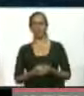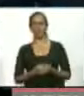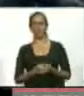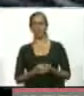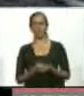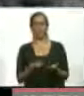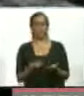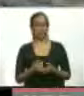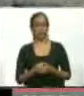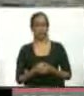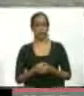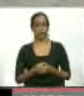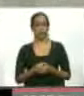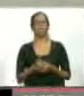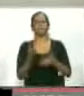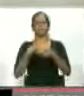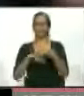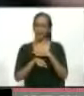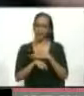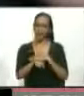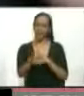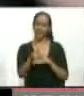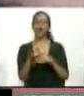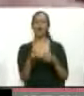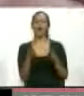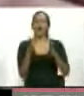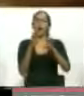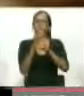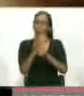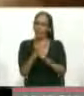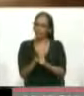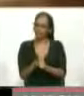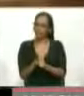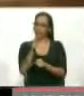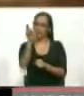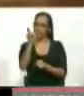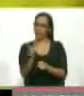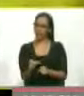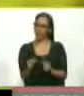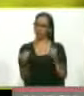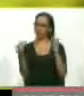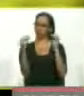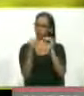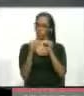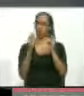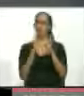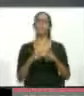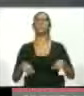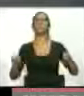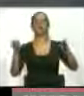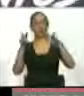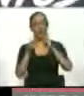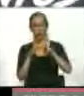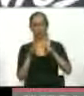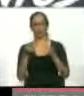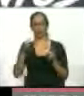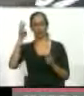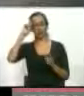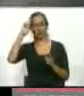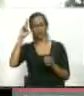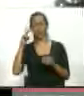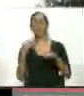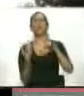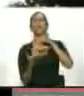para ir a convencer al otro a la otra con valores con razones con